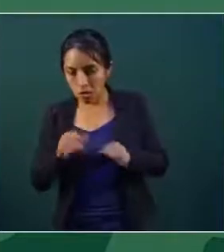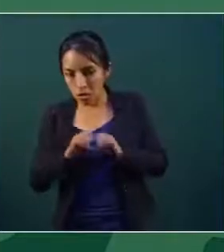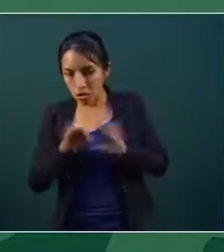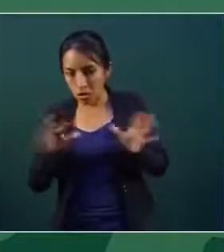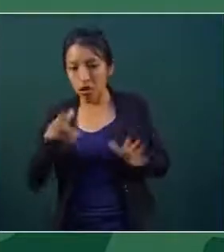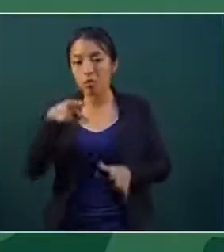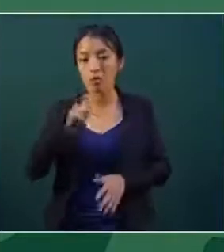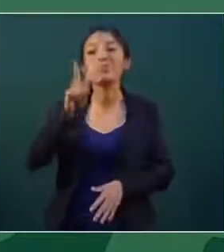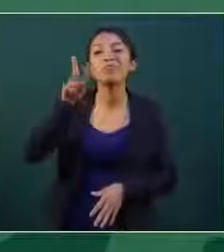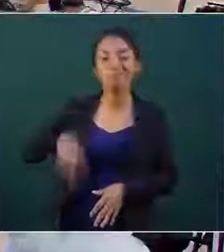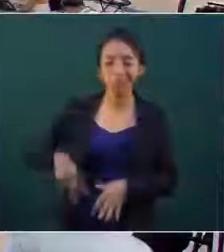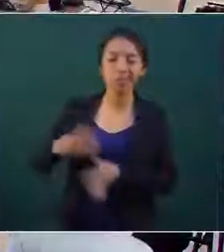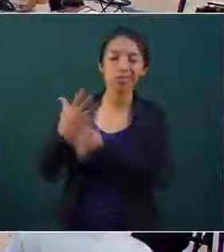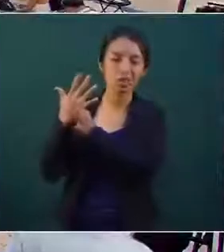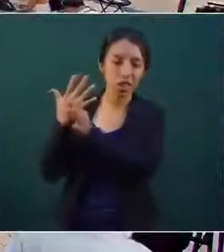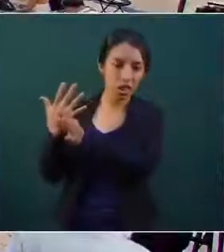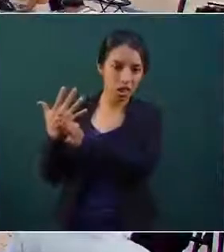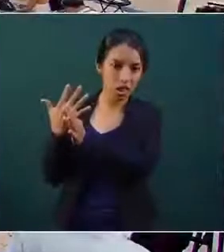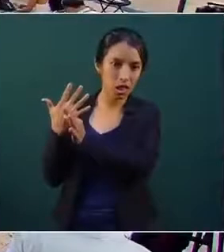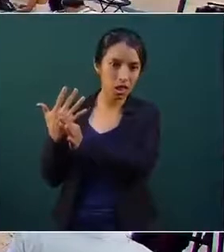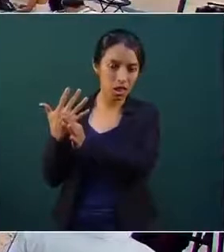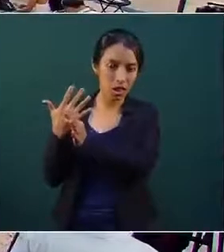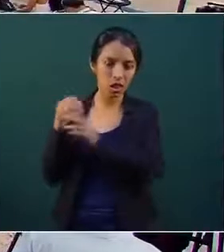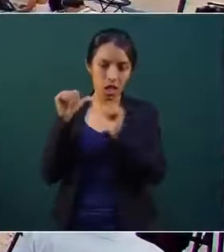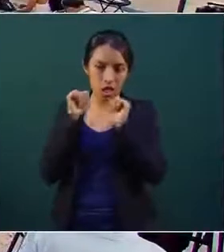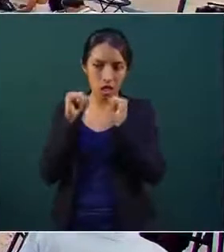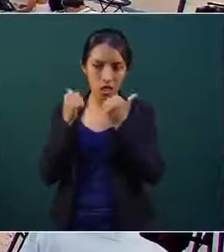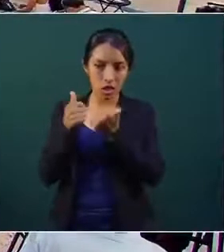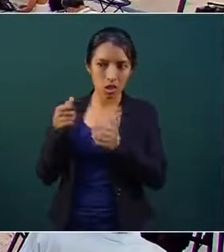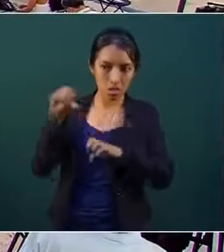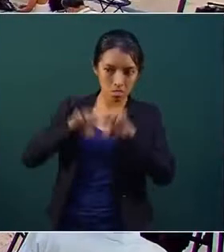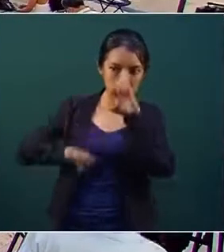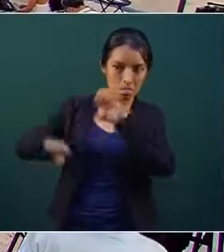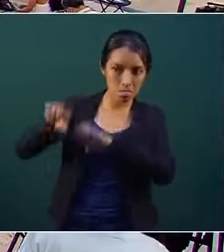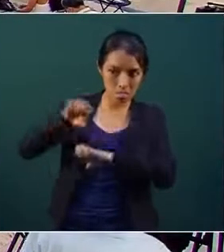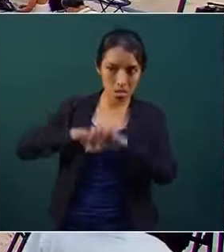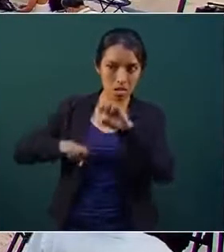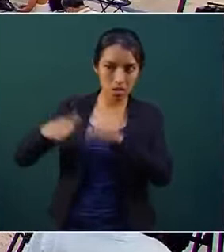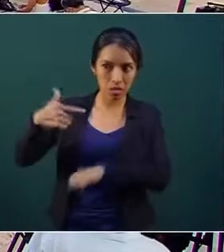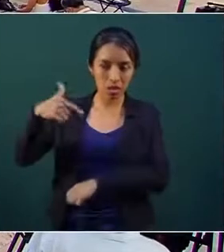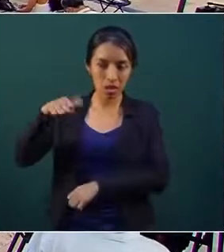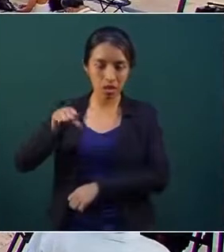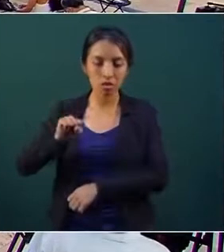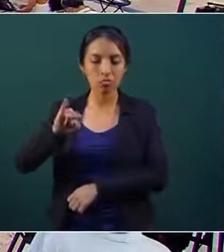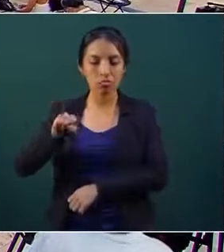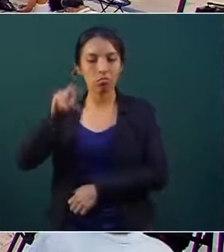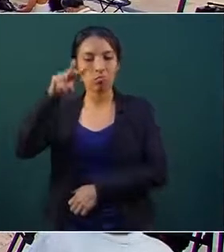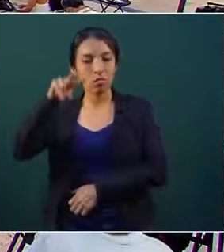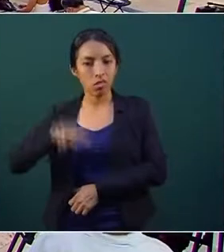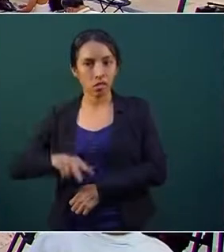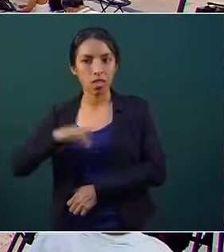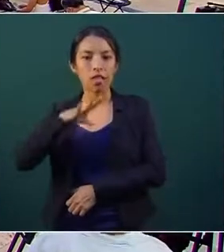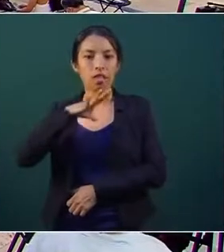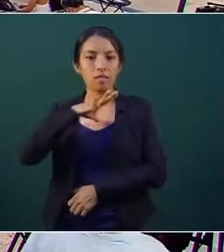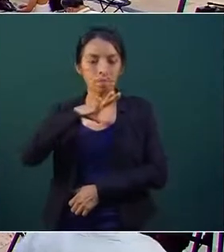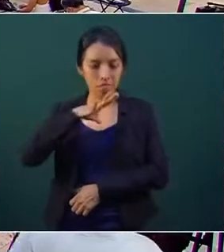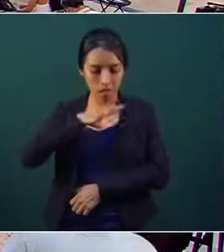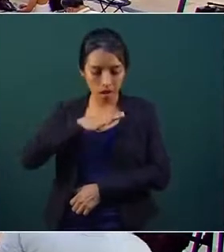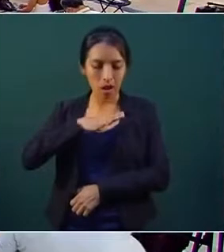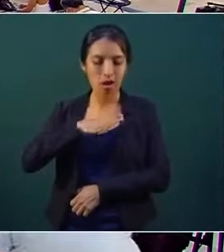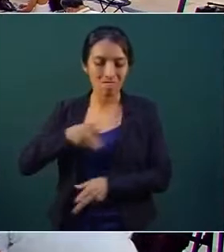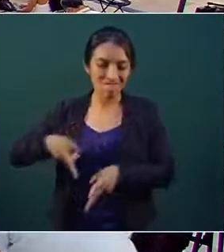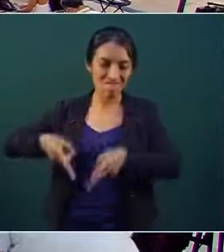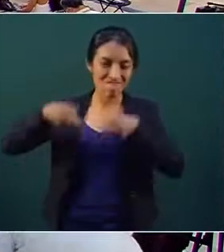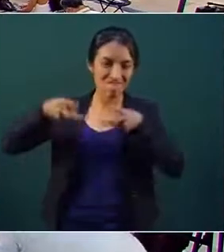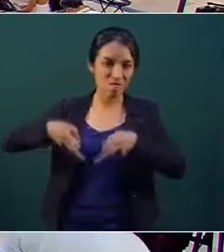el representante de las empresas de gas. Sí hay huachicol y